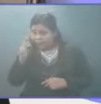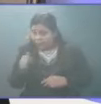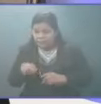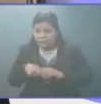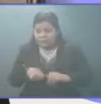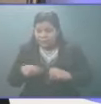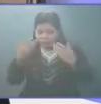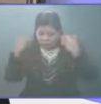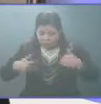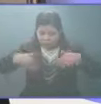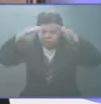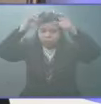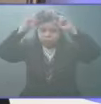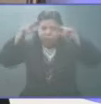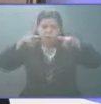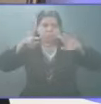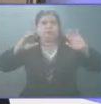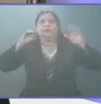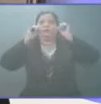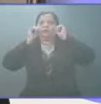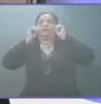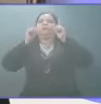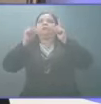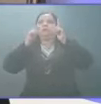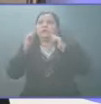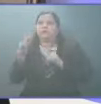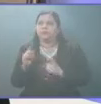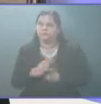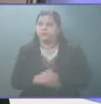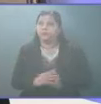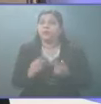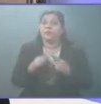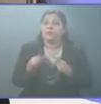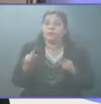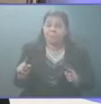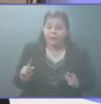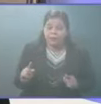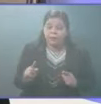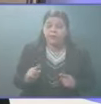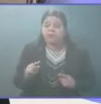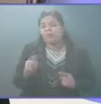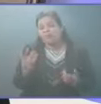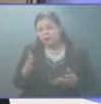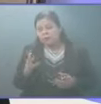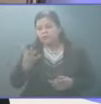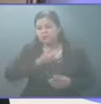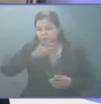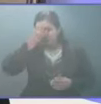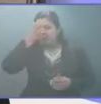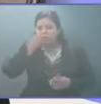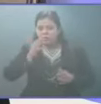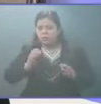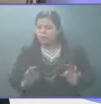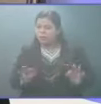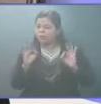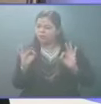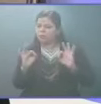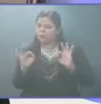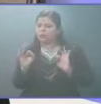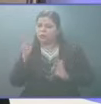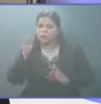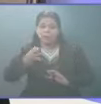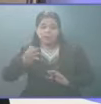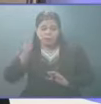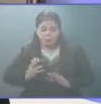el equipo de protección, si fue un cambio drástico el que se dio. Sin embargo, yo considero que eso ha sido lo más efectivo. Claro, eso requiere